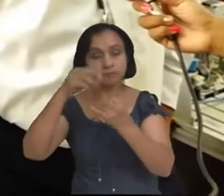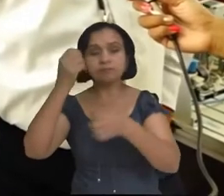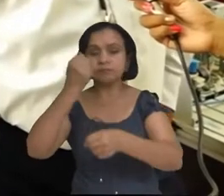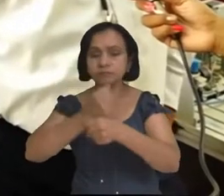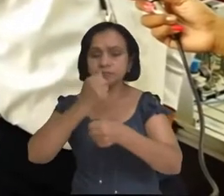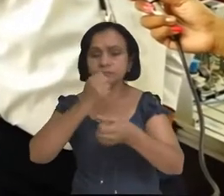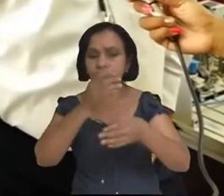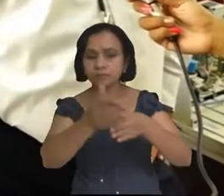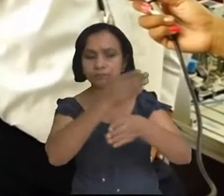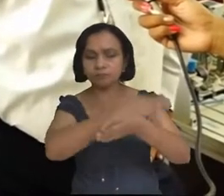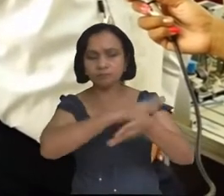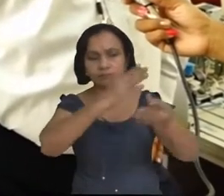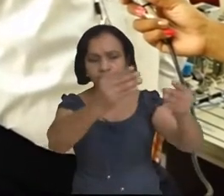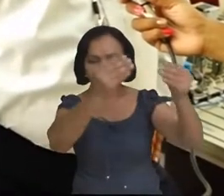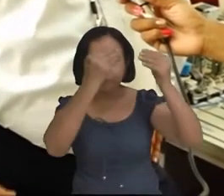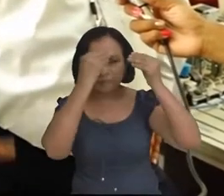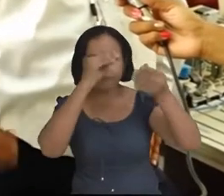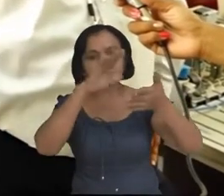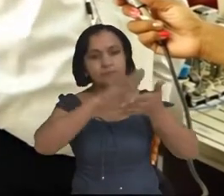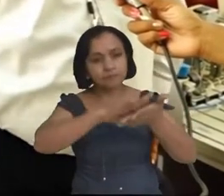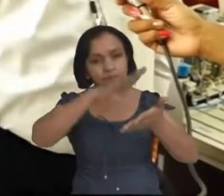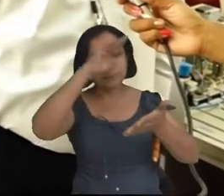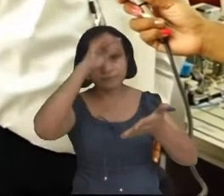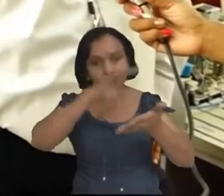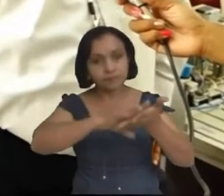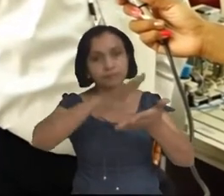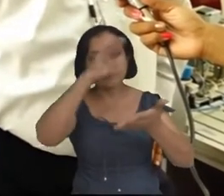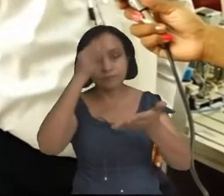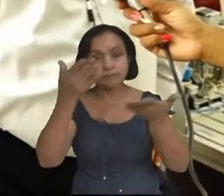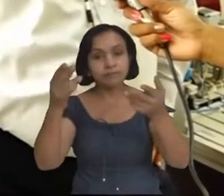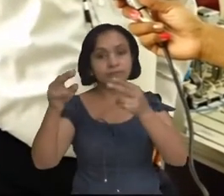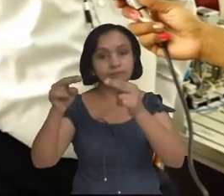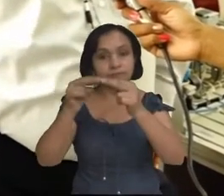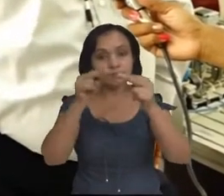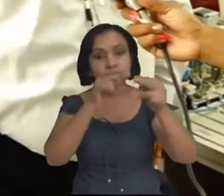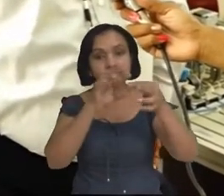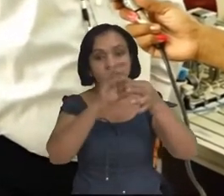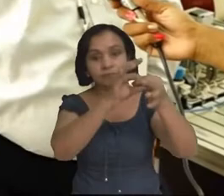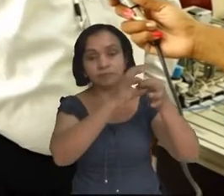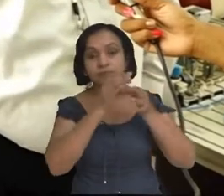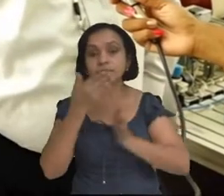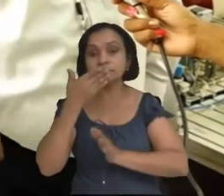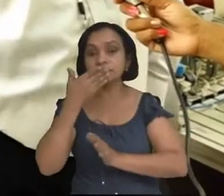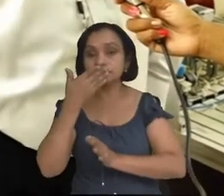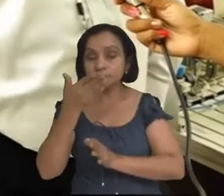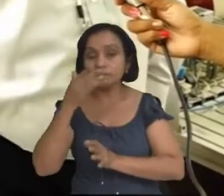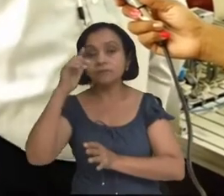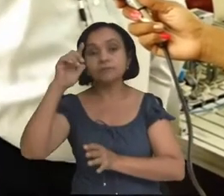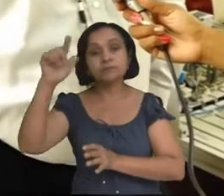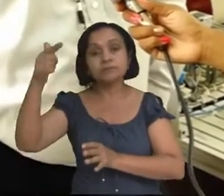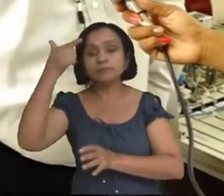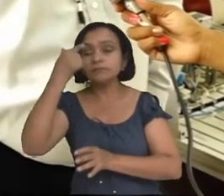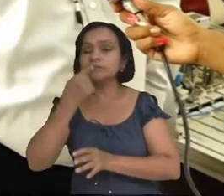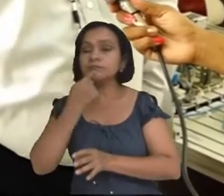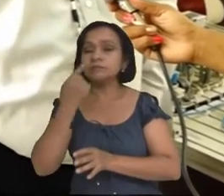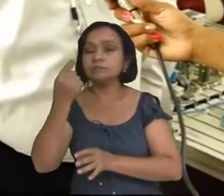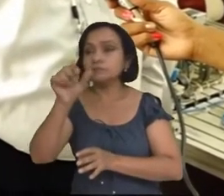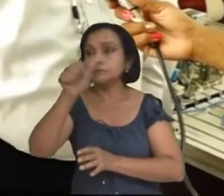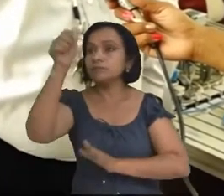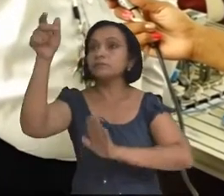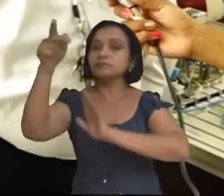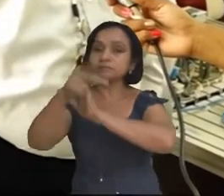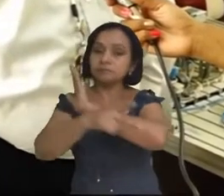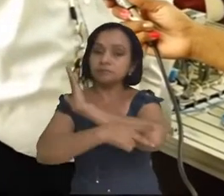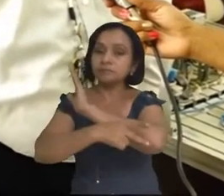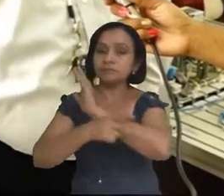una preparación previa, dado a la alianza que ha tenido nuestro buen gobierno con otros países.